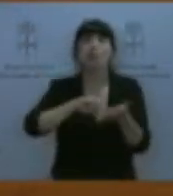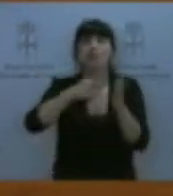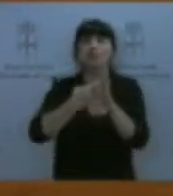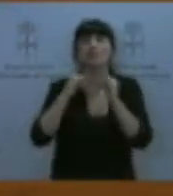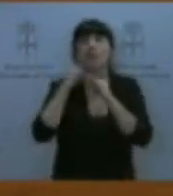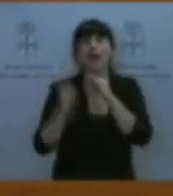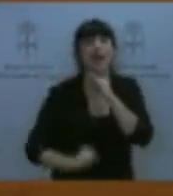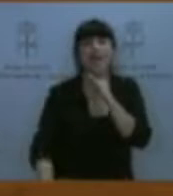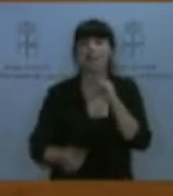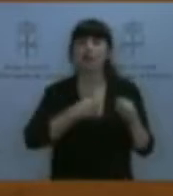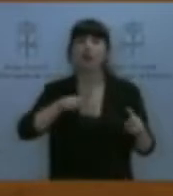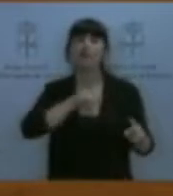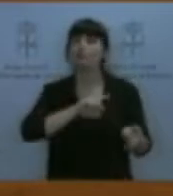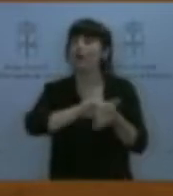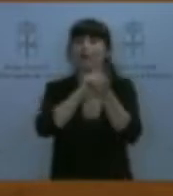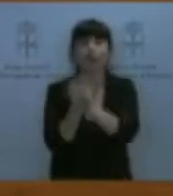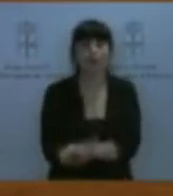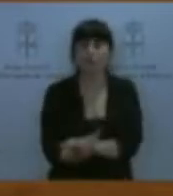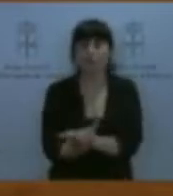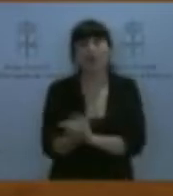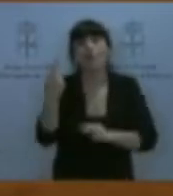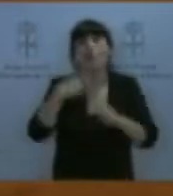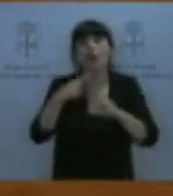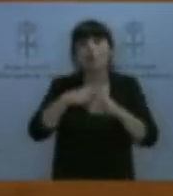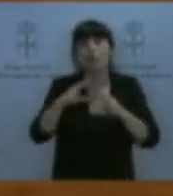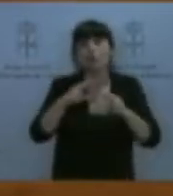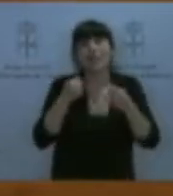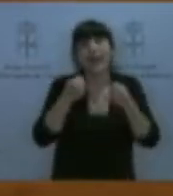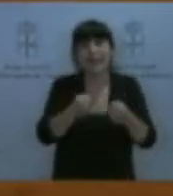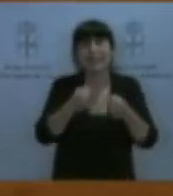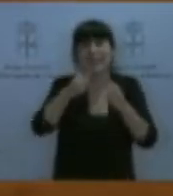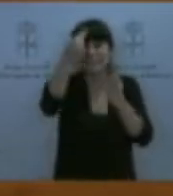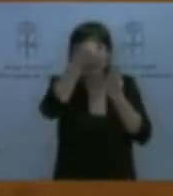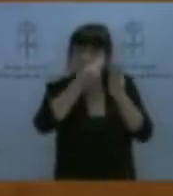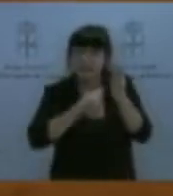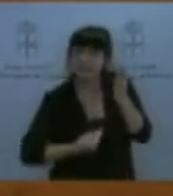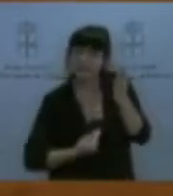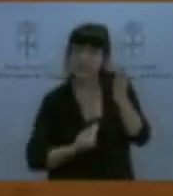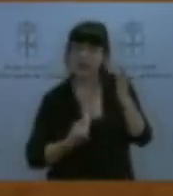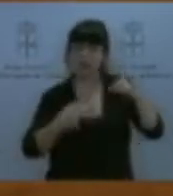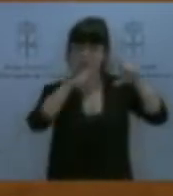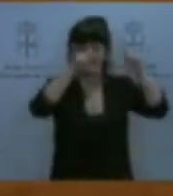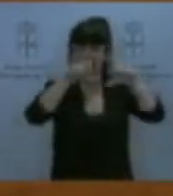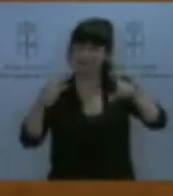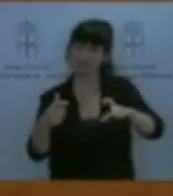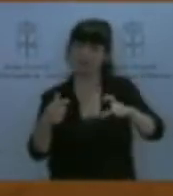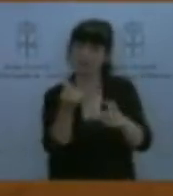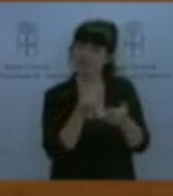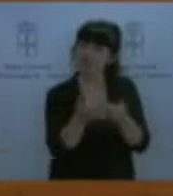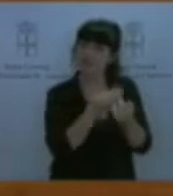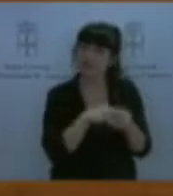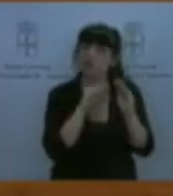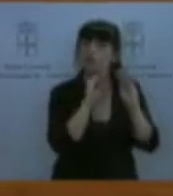una política energética diseñada por y para las grandes compañías eléctricas, de apostar por el autoconsumo, de